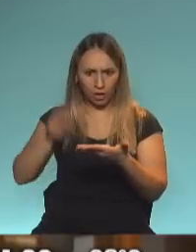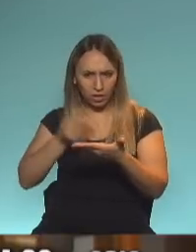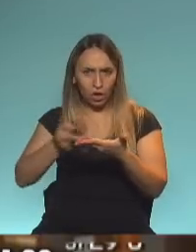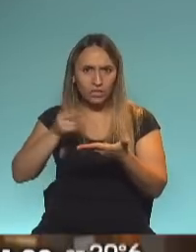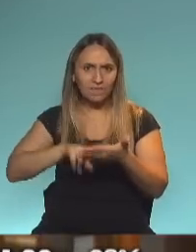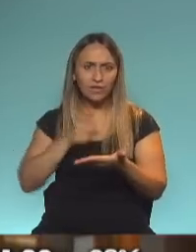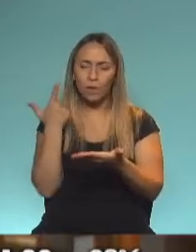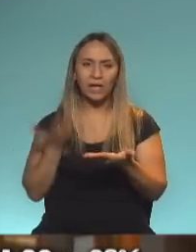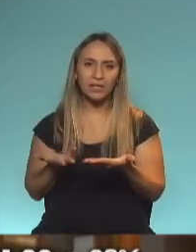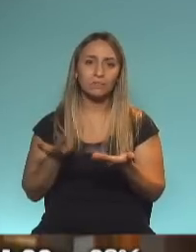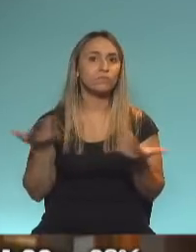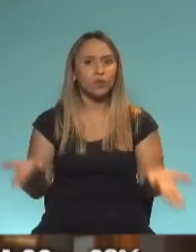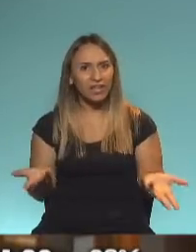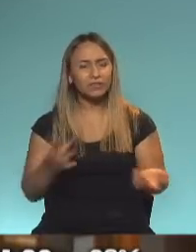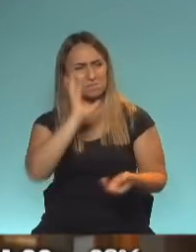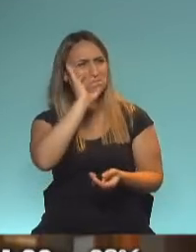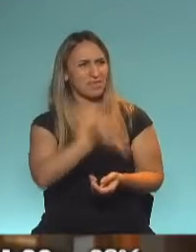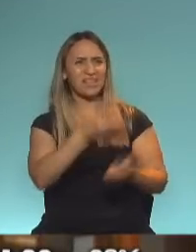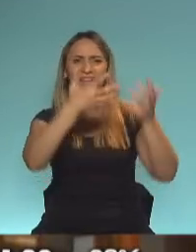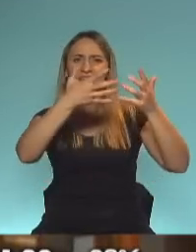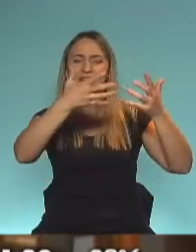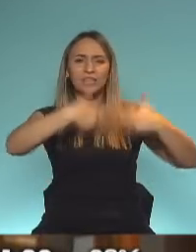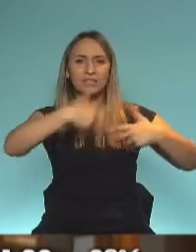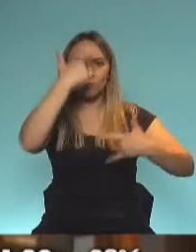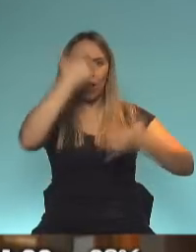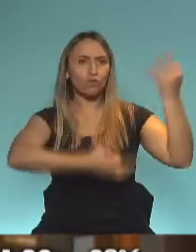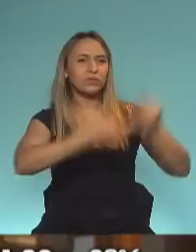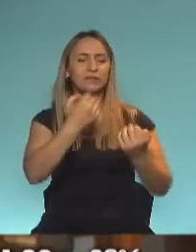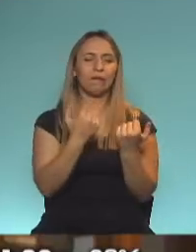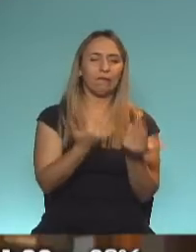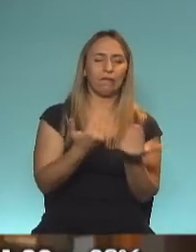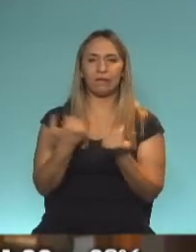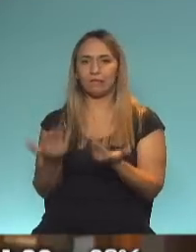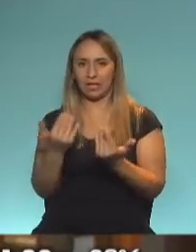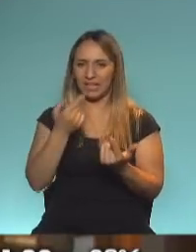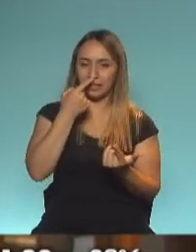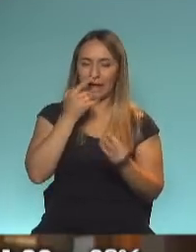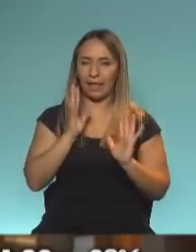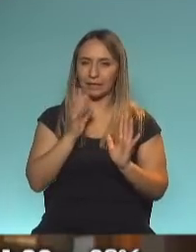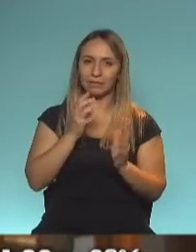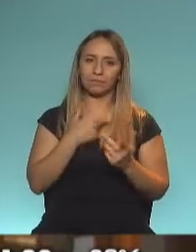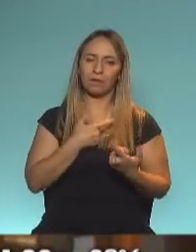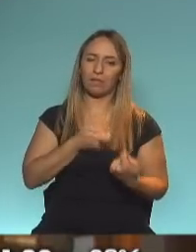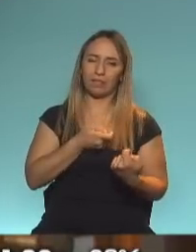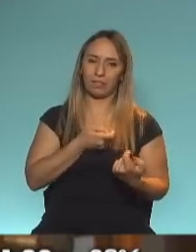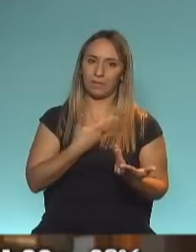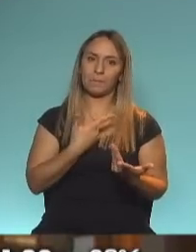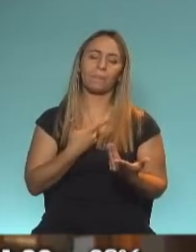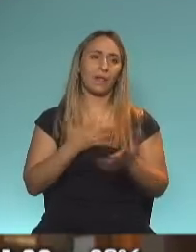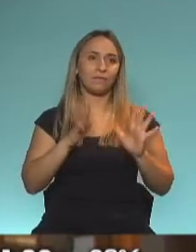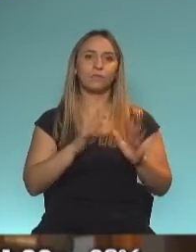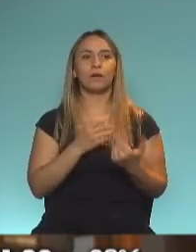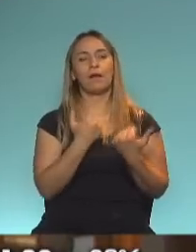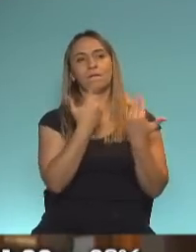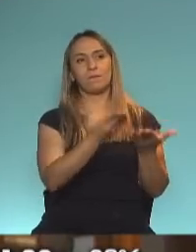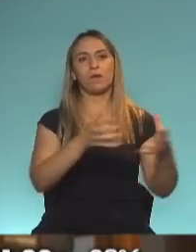haya un sistema de justicia que no esté defendiendo intereses, mucho menos cuando esos intereses son oligárquicos o tienen